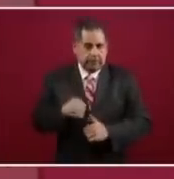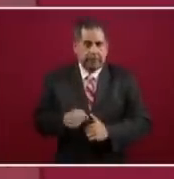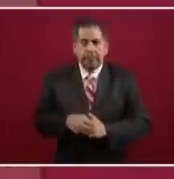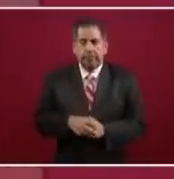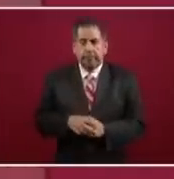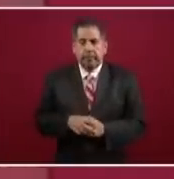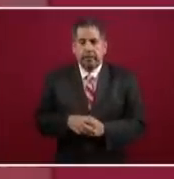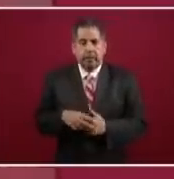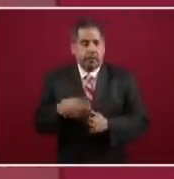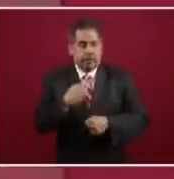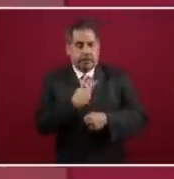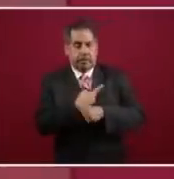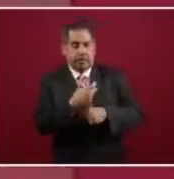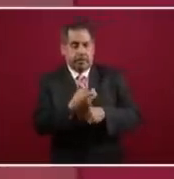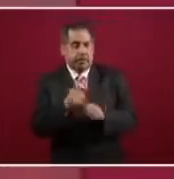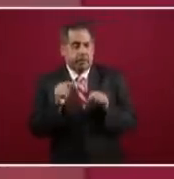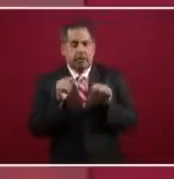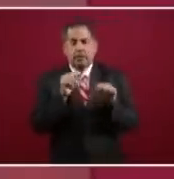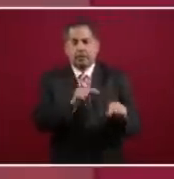me invita